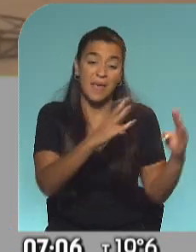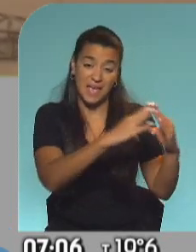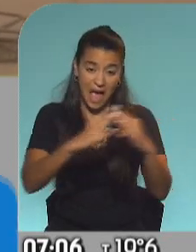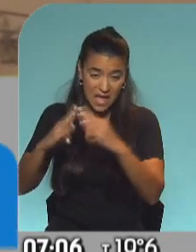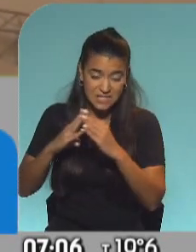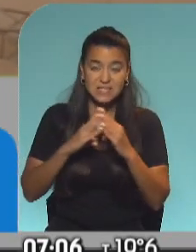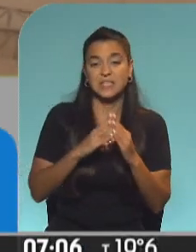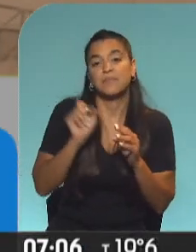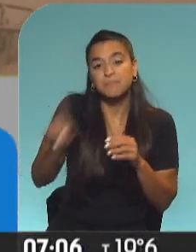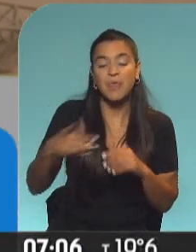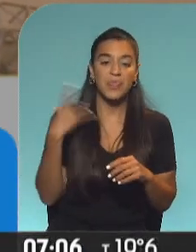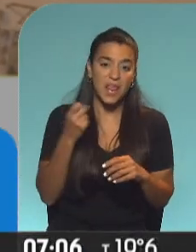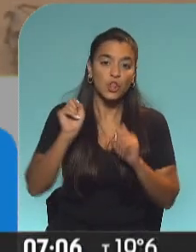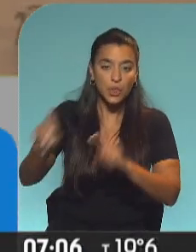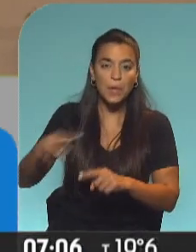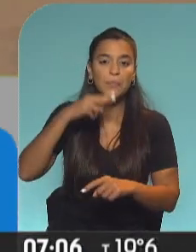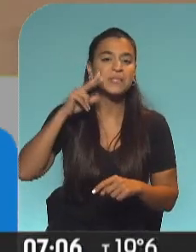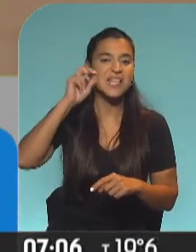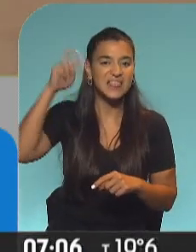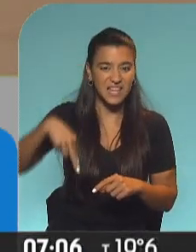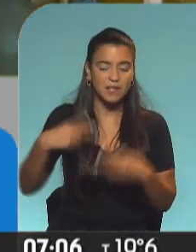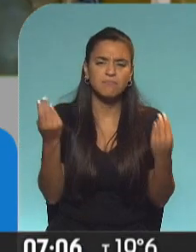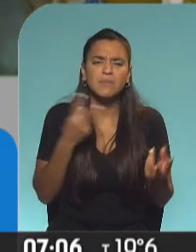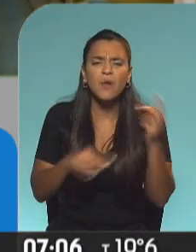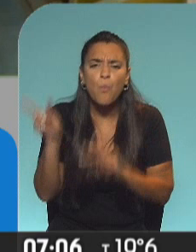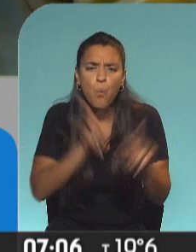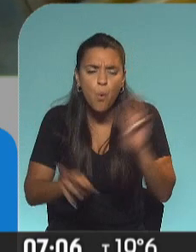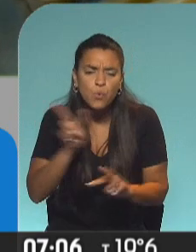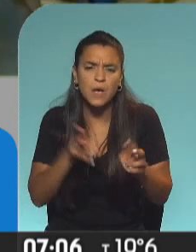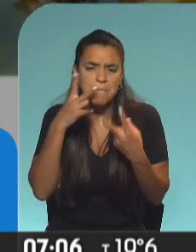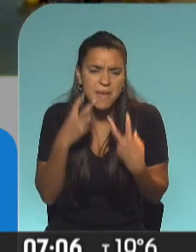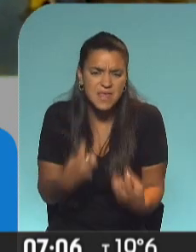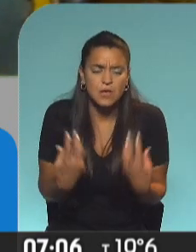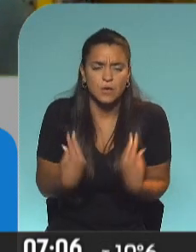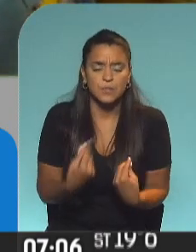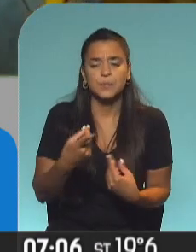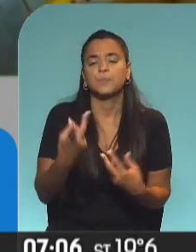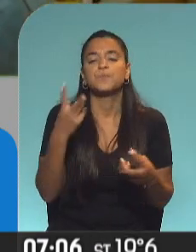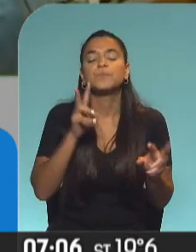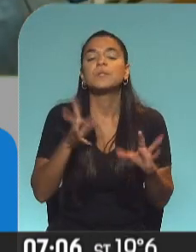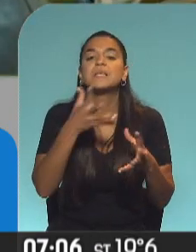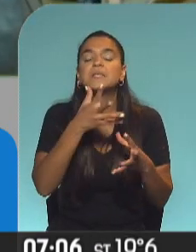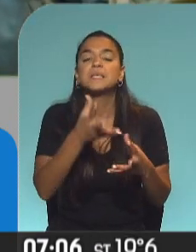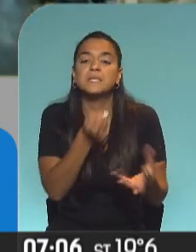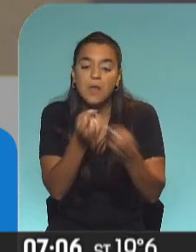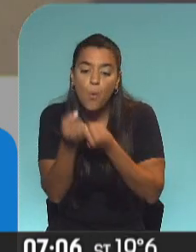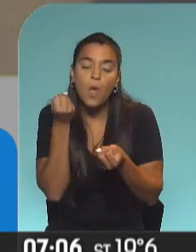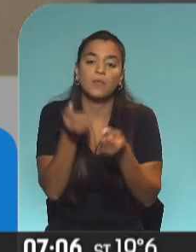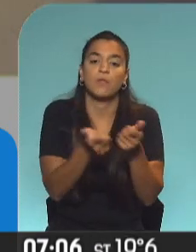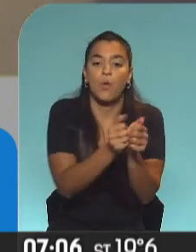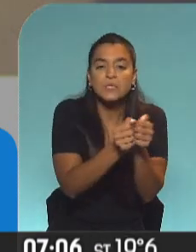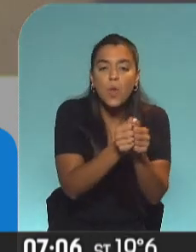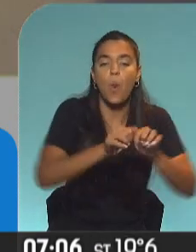casas de los directivos de Vicentín. ¿Qué es lo que buscaba la investigación? Básicamente el secuestro de dispositivos de